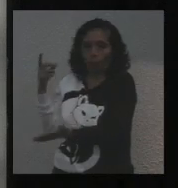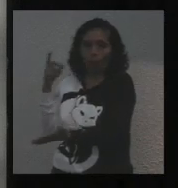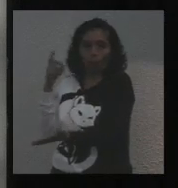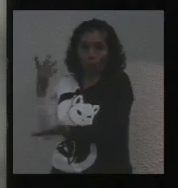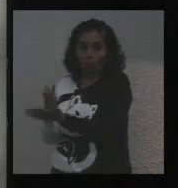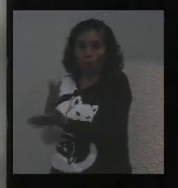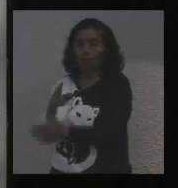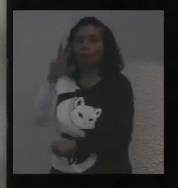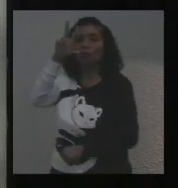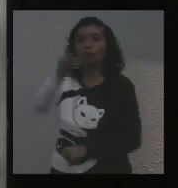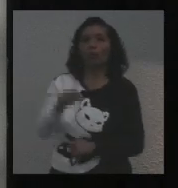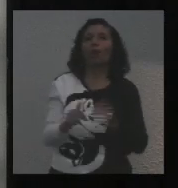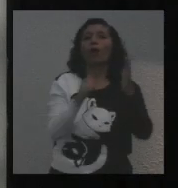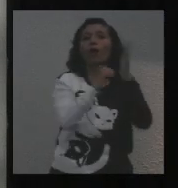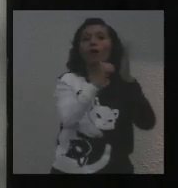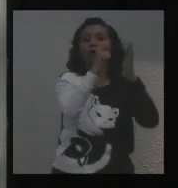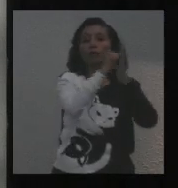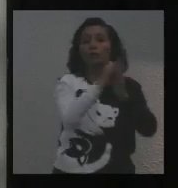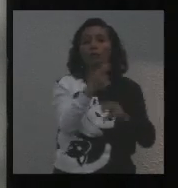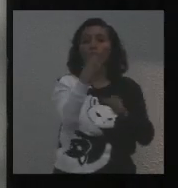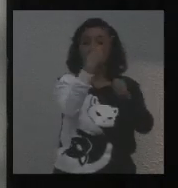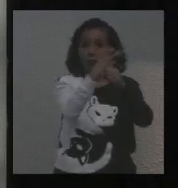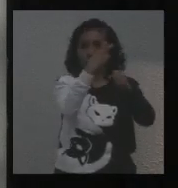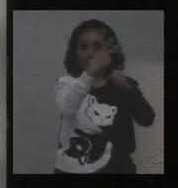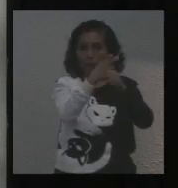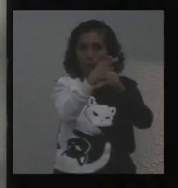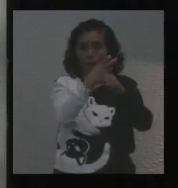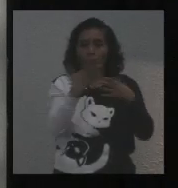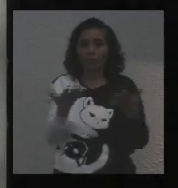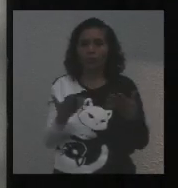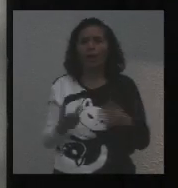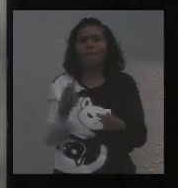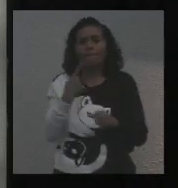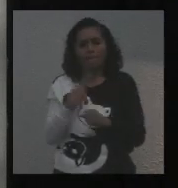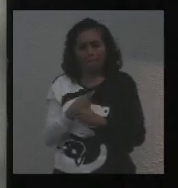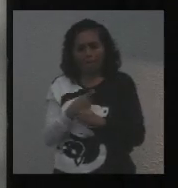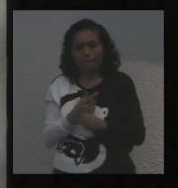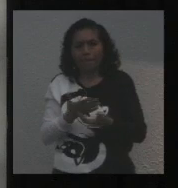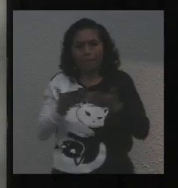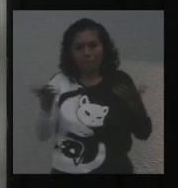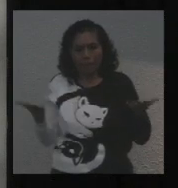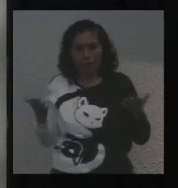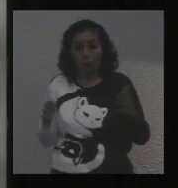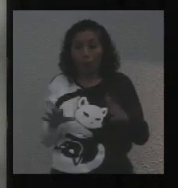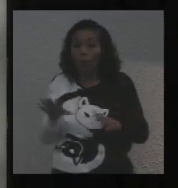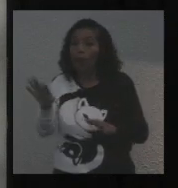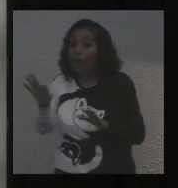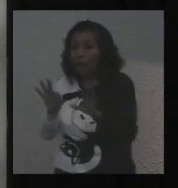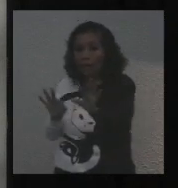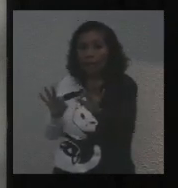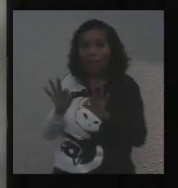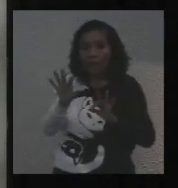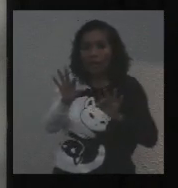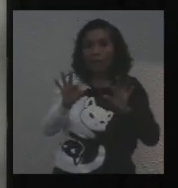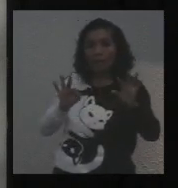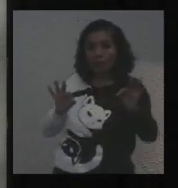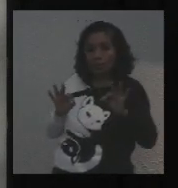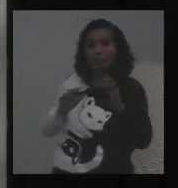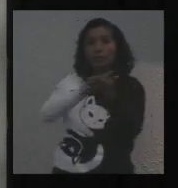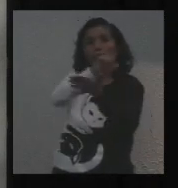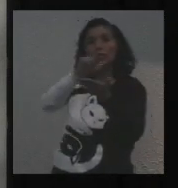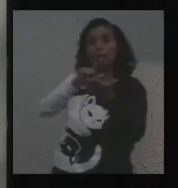Capítulo segundo del Poder Legislativo. Sección primera, de la elección e instalación de la